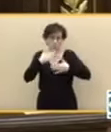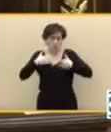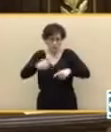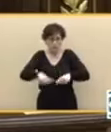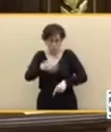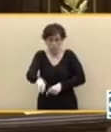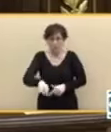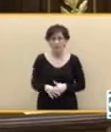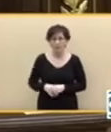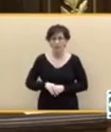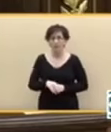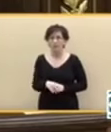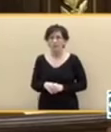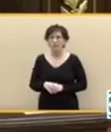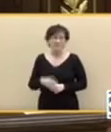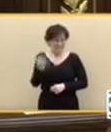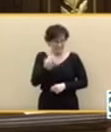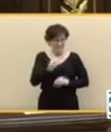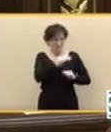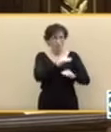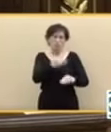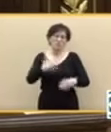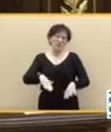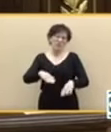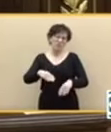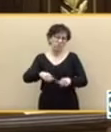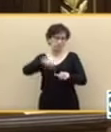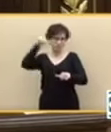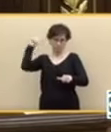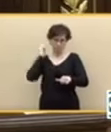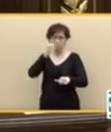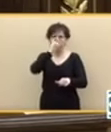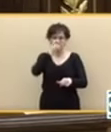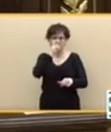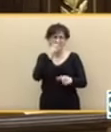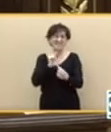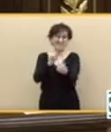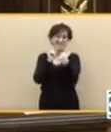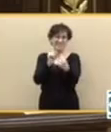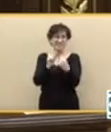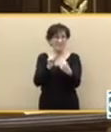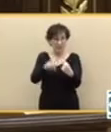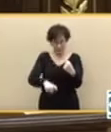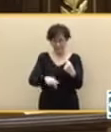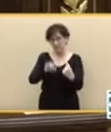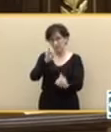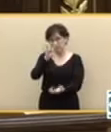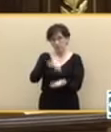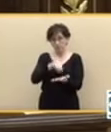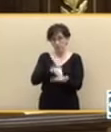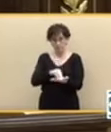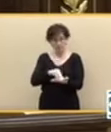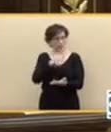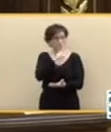de una historia vieja, que ya hemos debatido 15 veces en esta Cámara, porque ustedes la sacan a